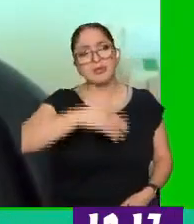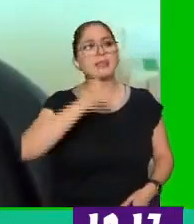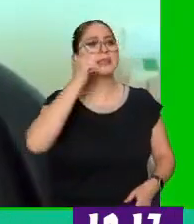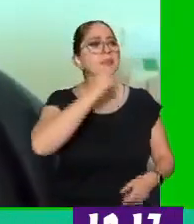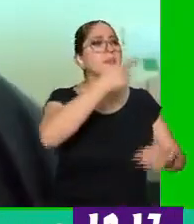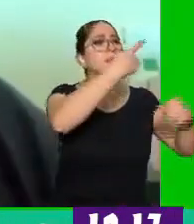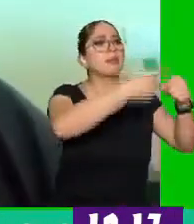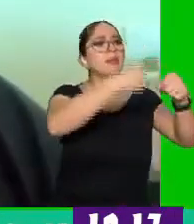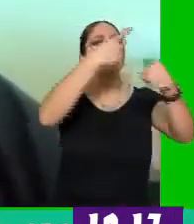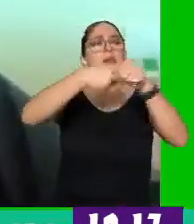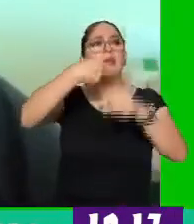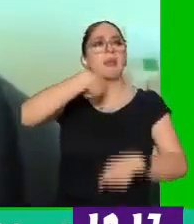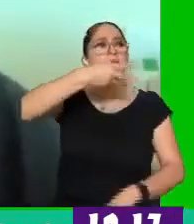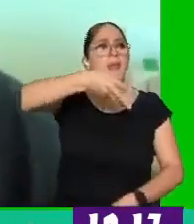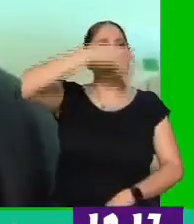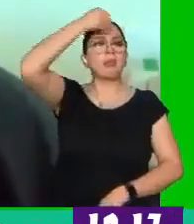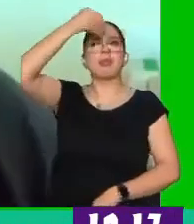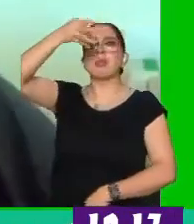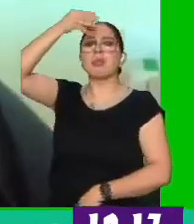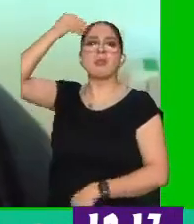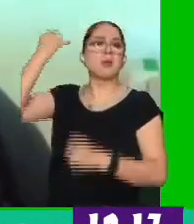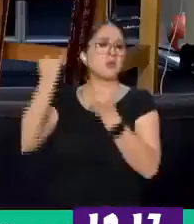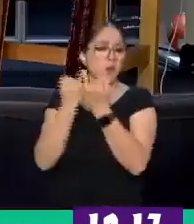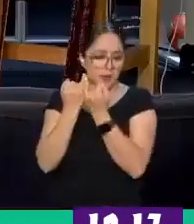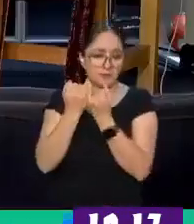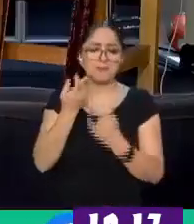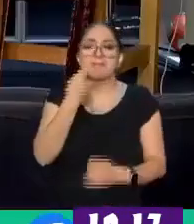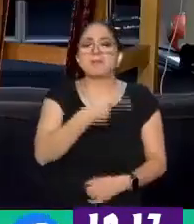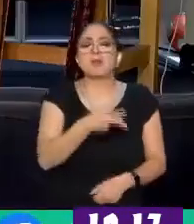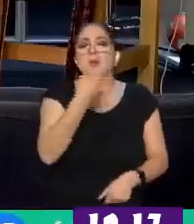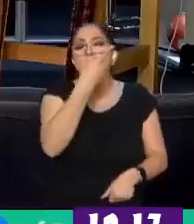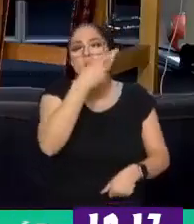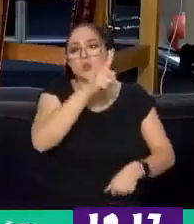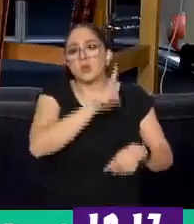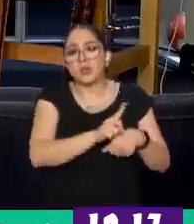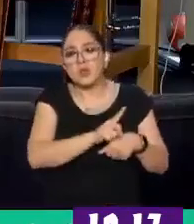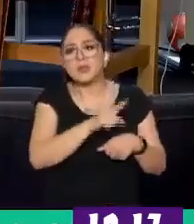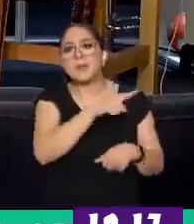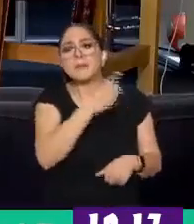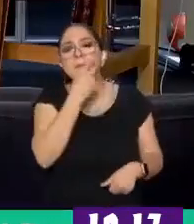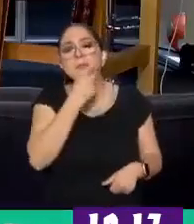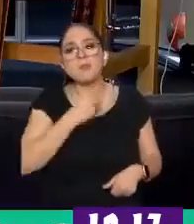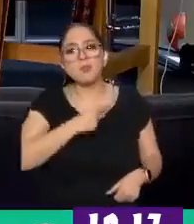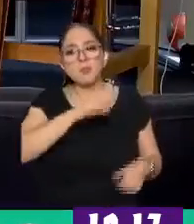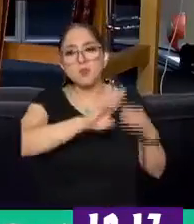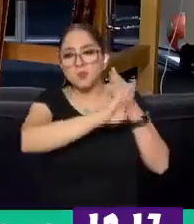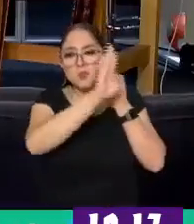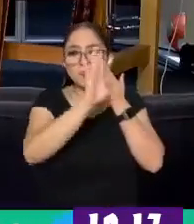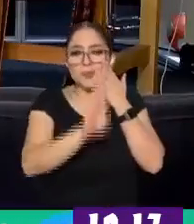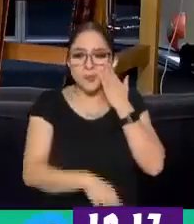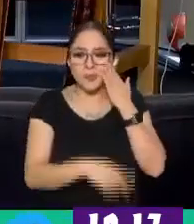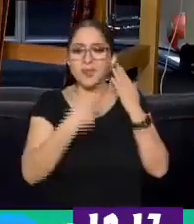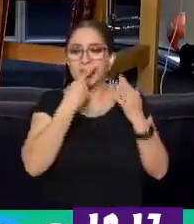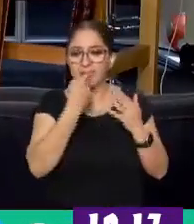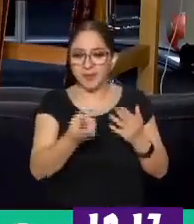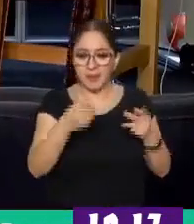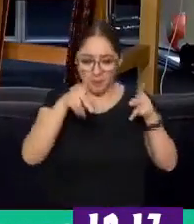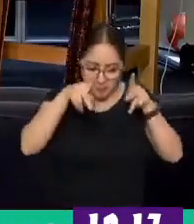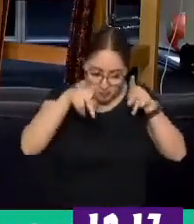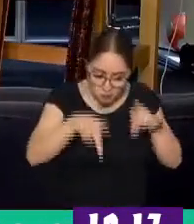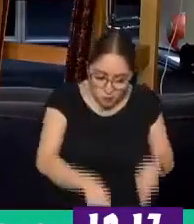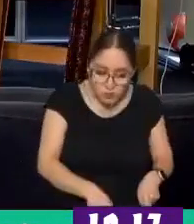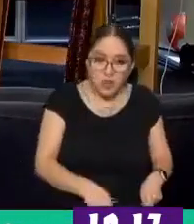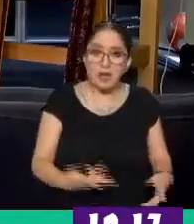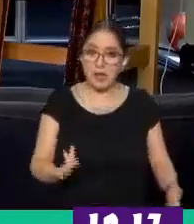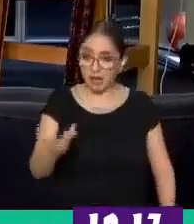ver, para que ya no insista. Mira, Rafita, con decirte que el día que la señora ya no esté con nosotros, ya me dijo que quiere poner en su lápida, no que no. Ah, ¿verdad?